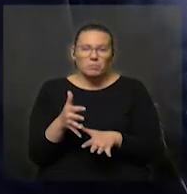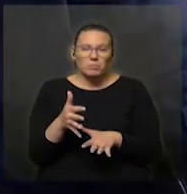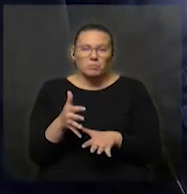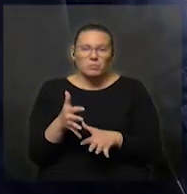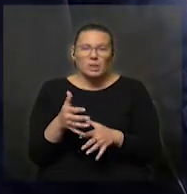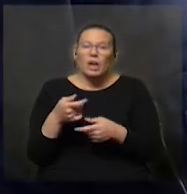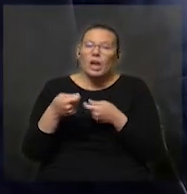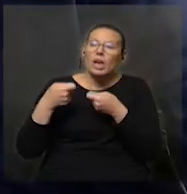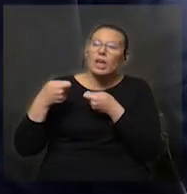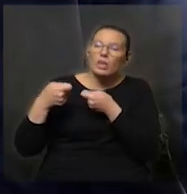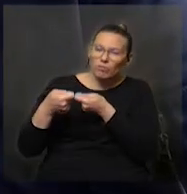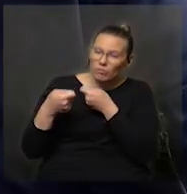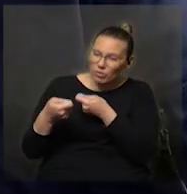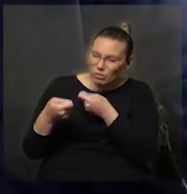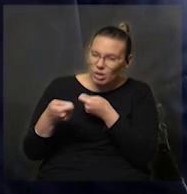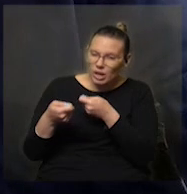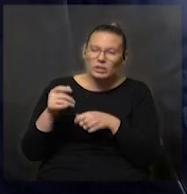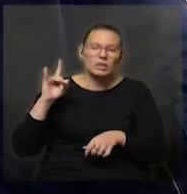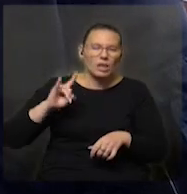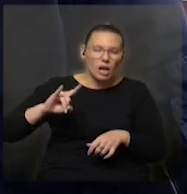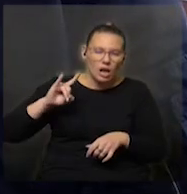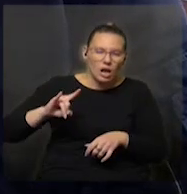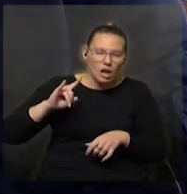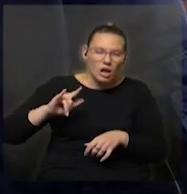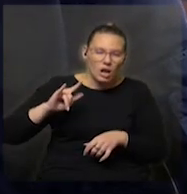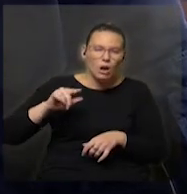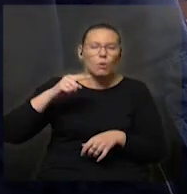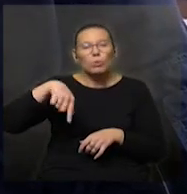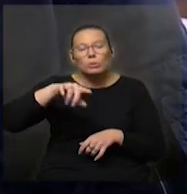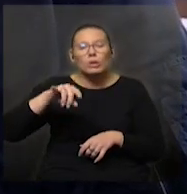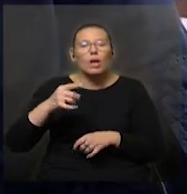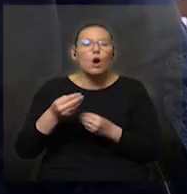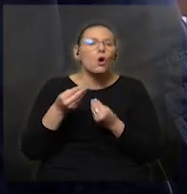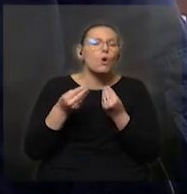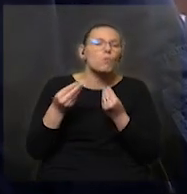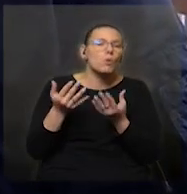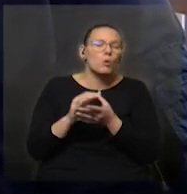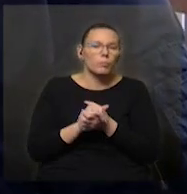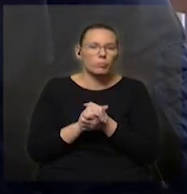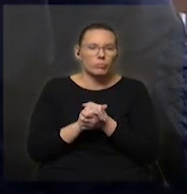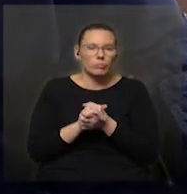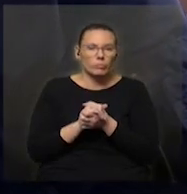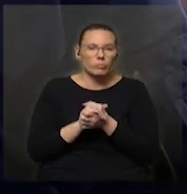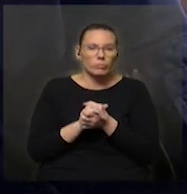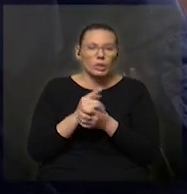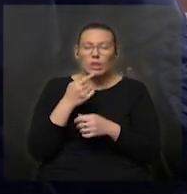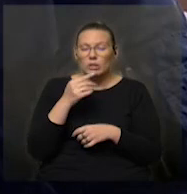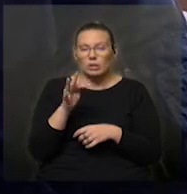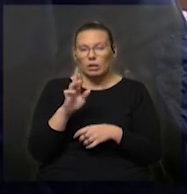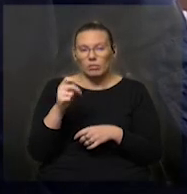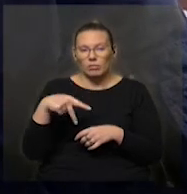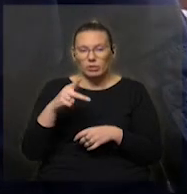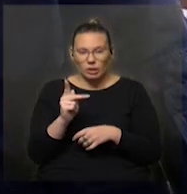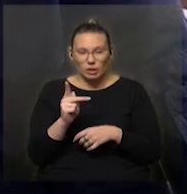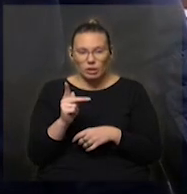¿qué influencias tiene este rock que ustedes tocan? ¿Cómo lo describirían? Bueno, como bien decía Frank, Gualicho es un